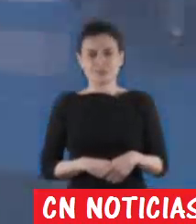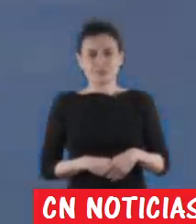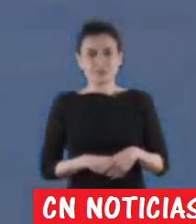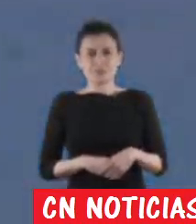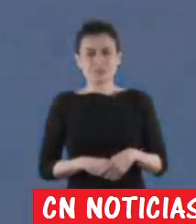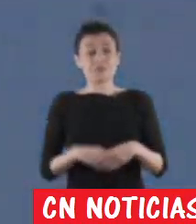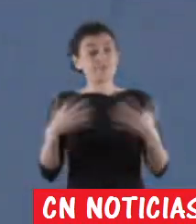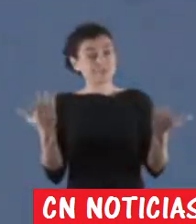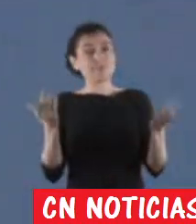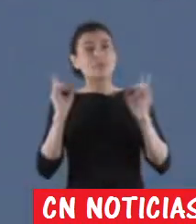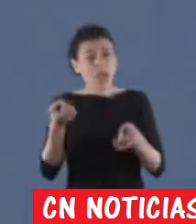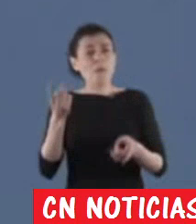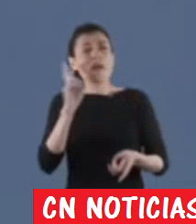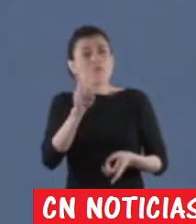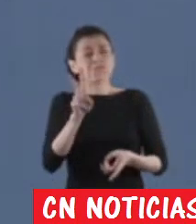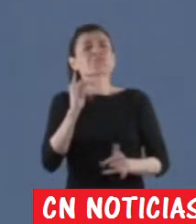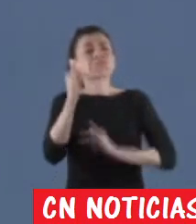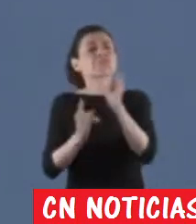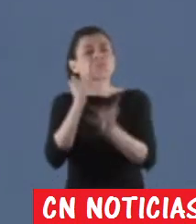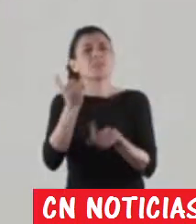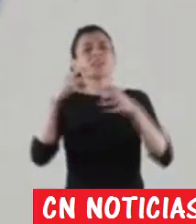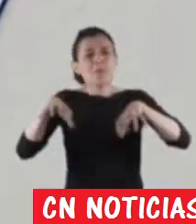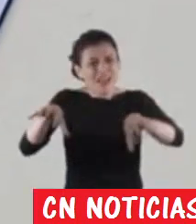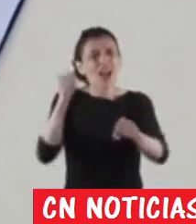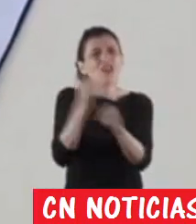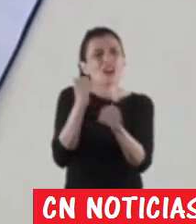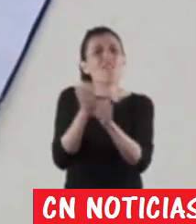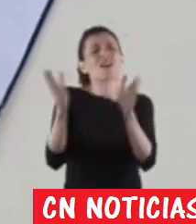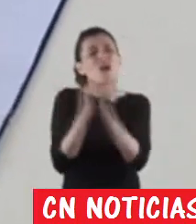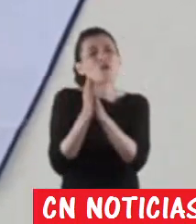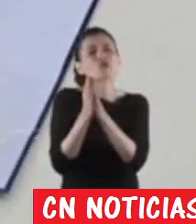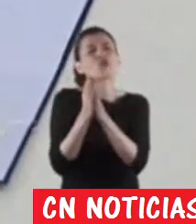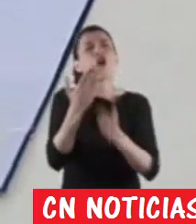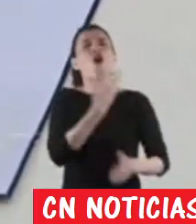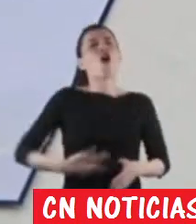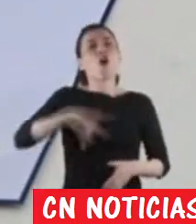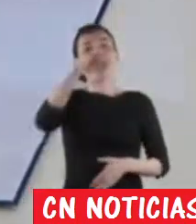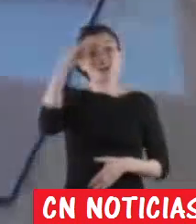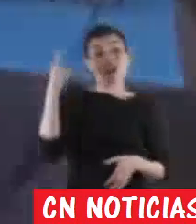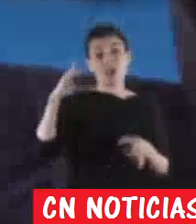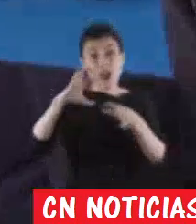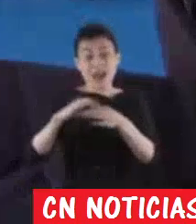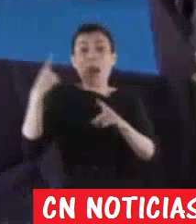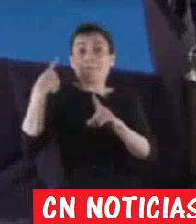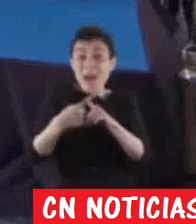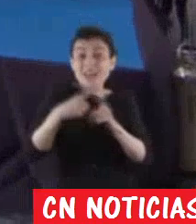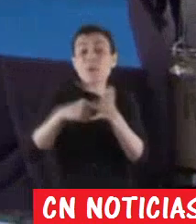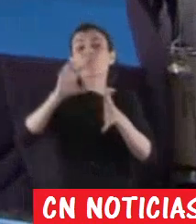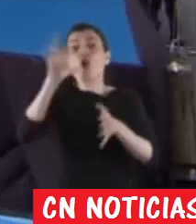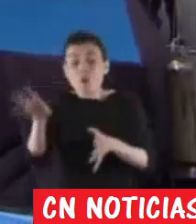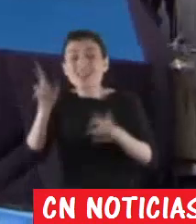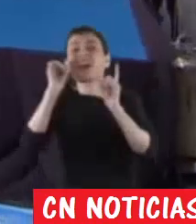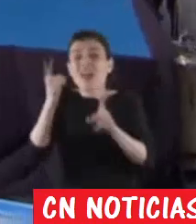Se ven en estos mercados el trabajo conjunto entre gobierno nacional, gobierno provincial, el